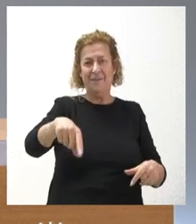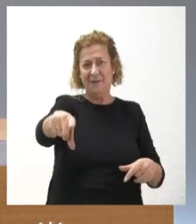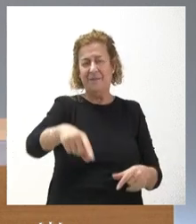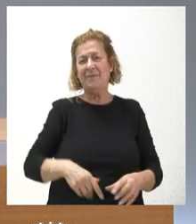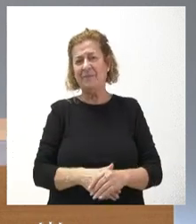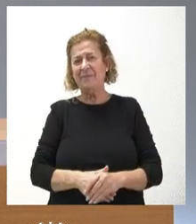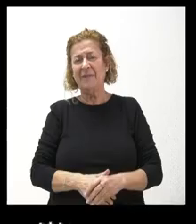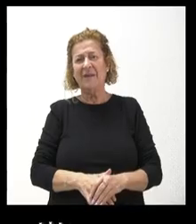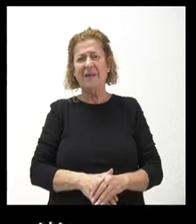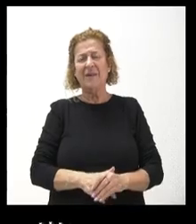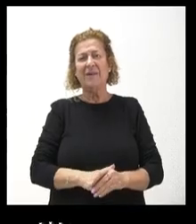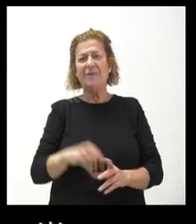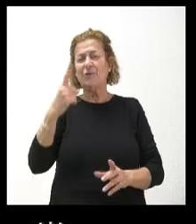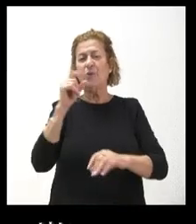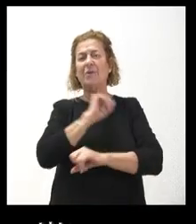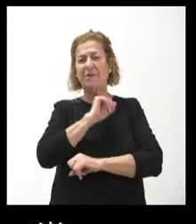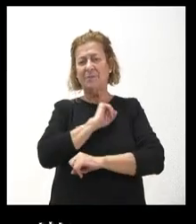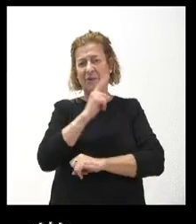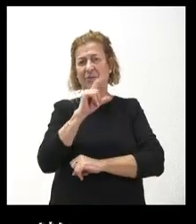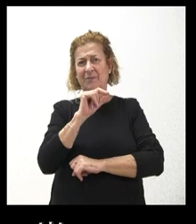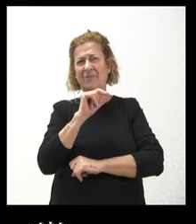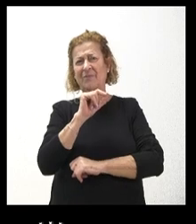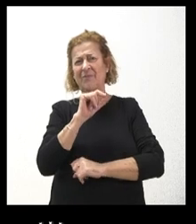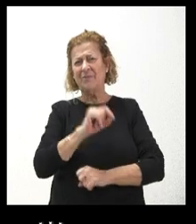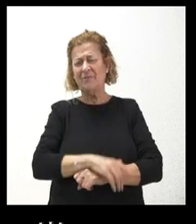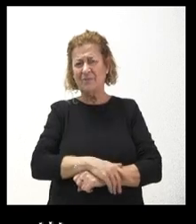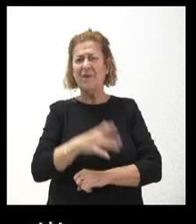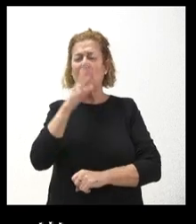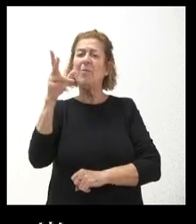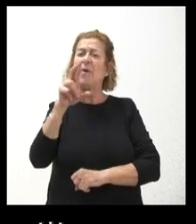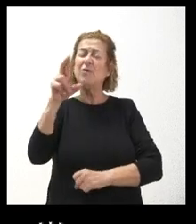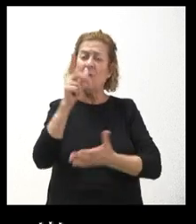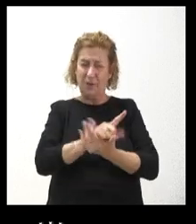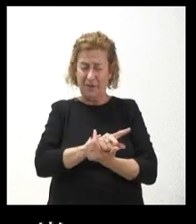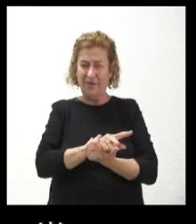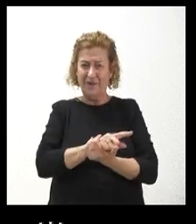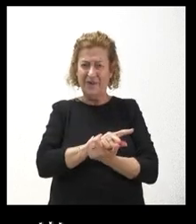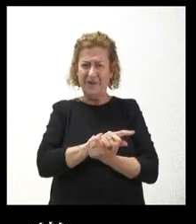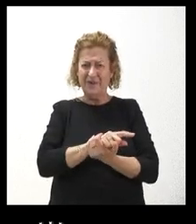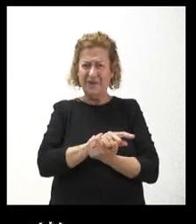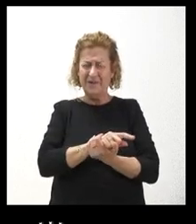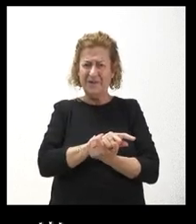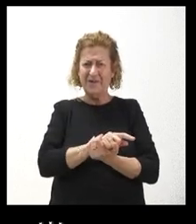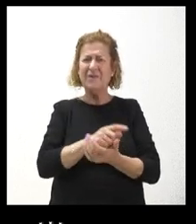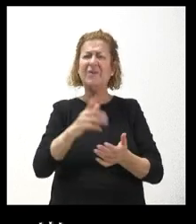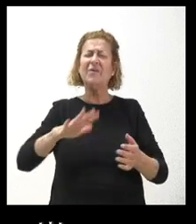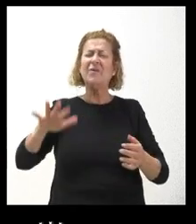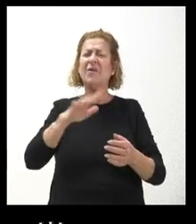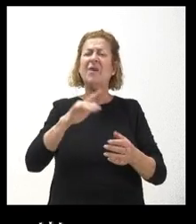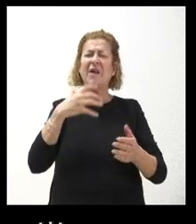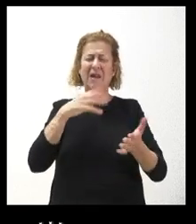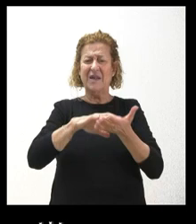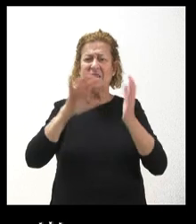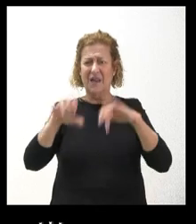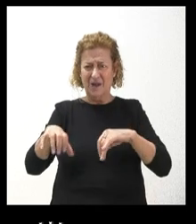sala Pues un segundito termino pronto era por repreguntar vamos a ver dar el dato de castill León en su conjunto no